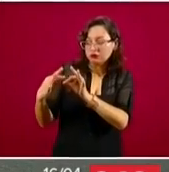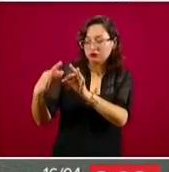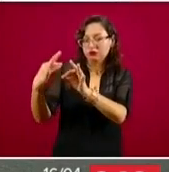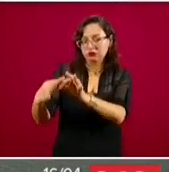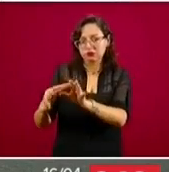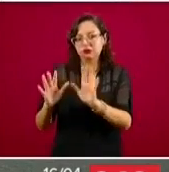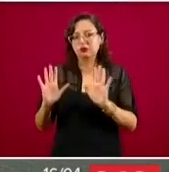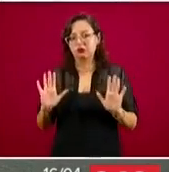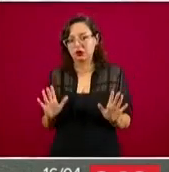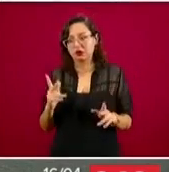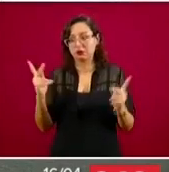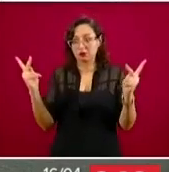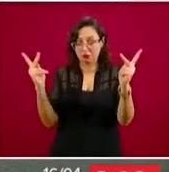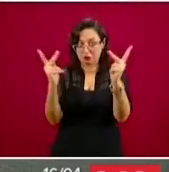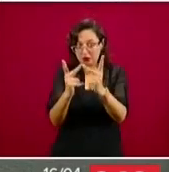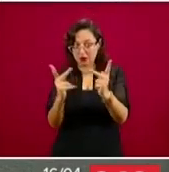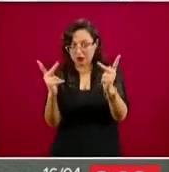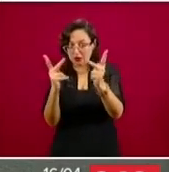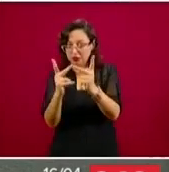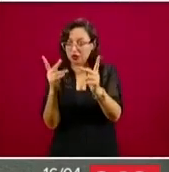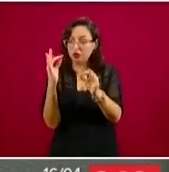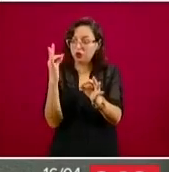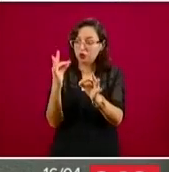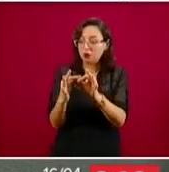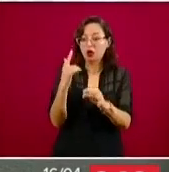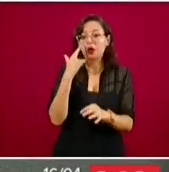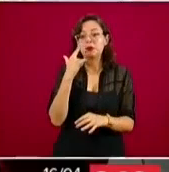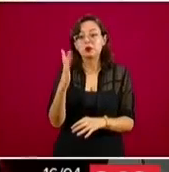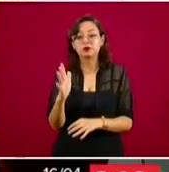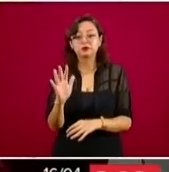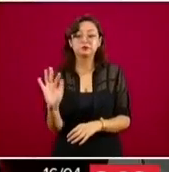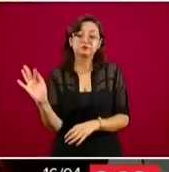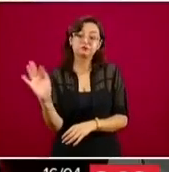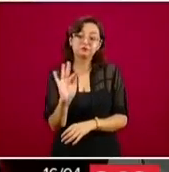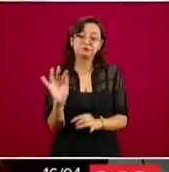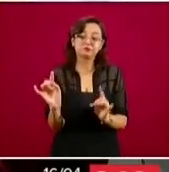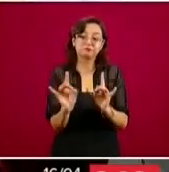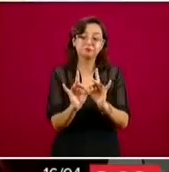vamos a ir viendo si se cumple. Pueden haber imprevistos,